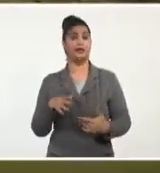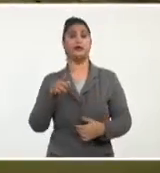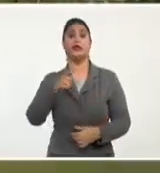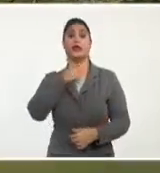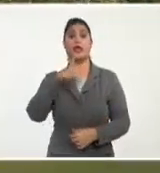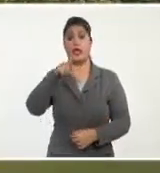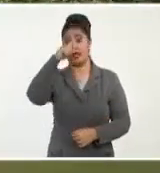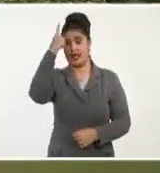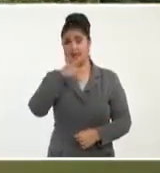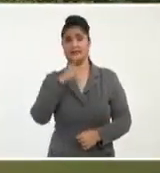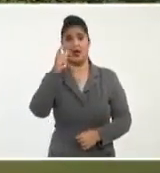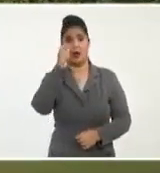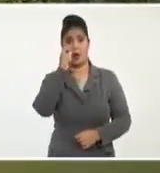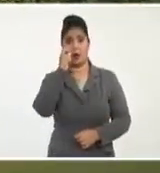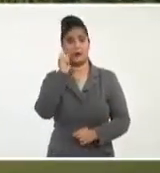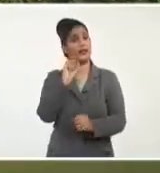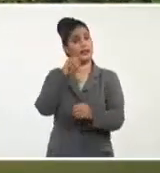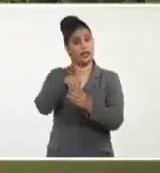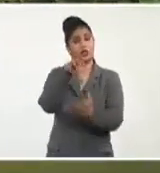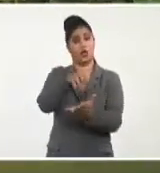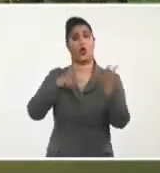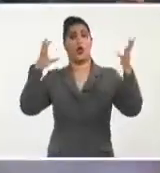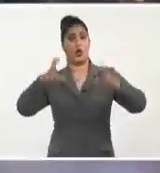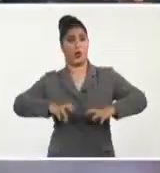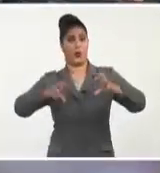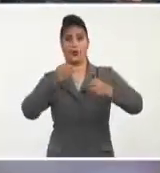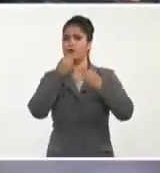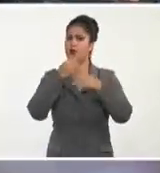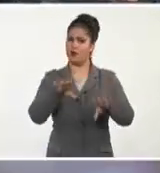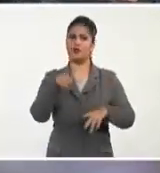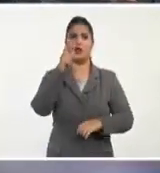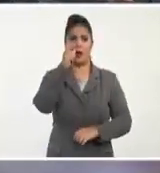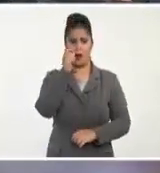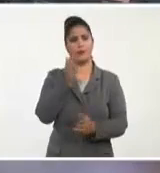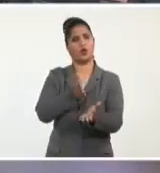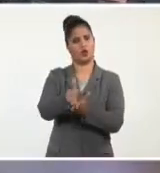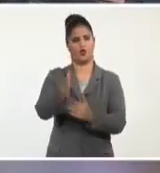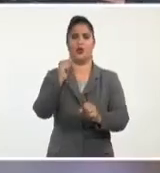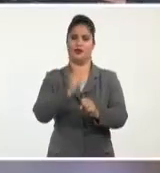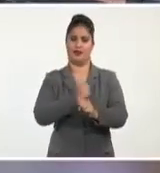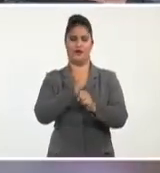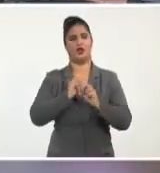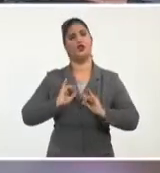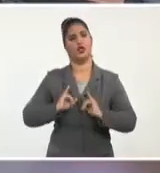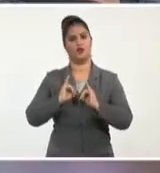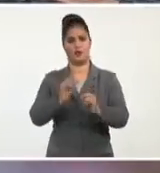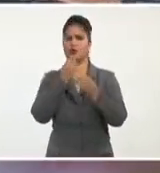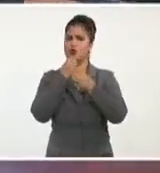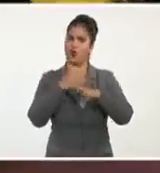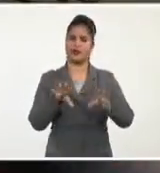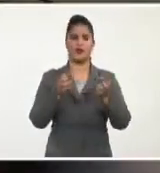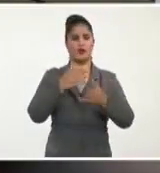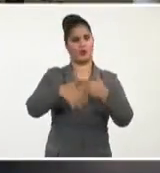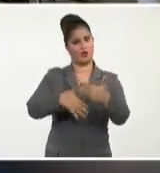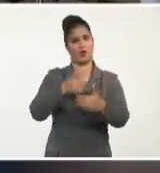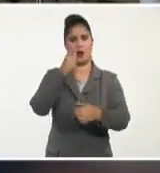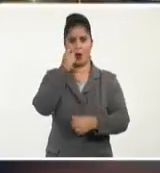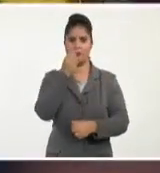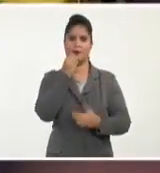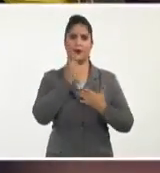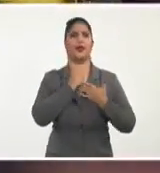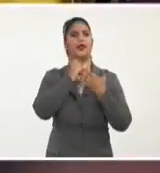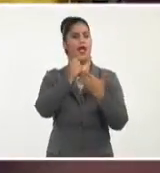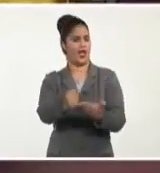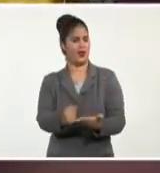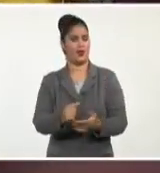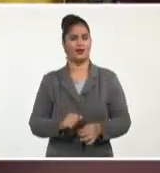lluvias de Elsa se precisara otra vez de sus servicios. Acá, CM6 PAZ Móvil, Centro Cubano,